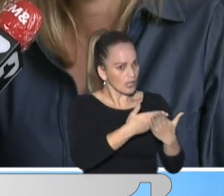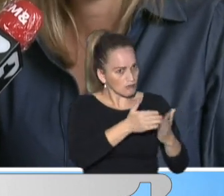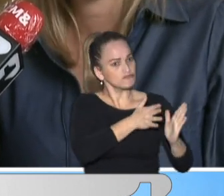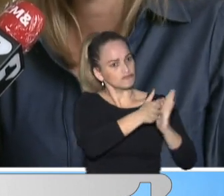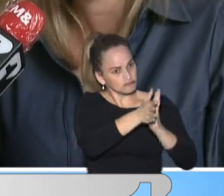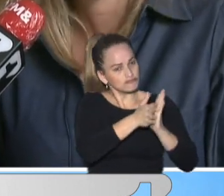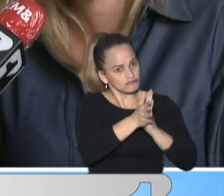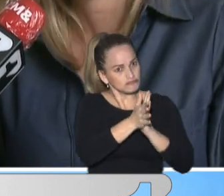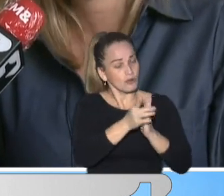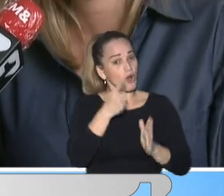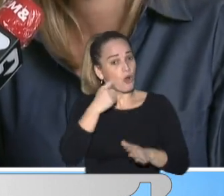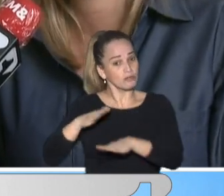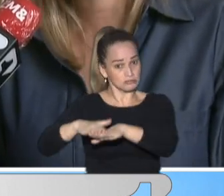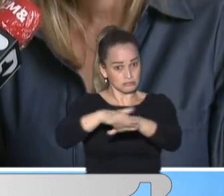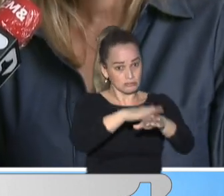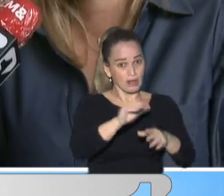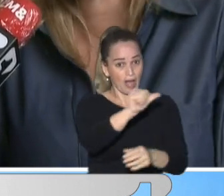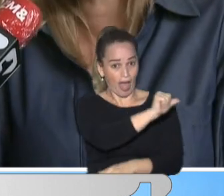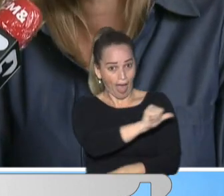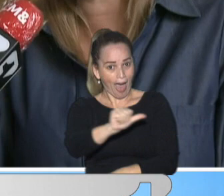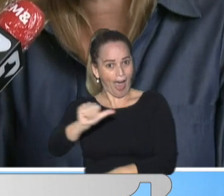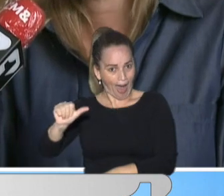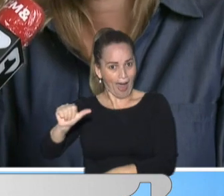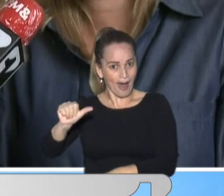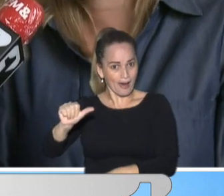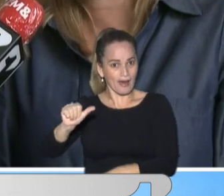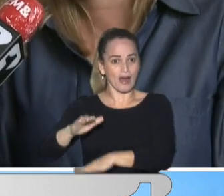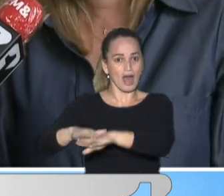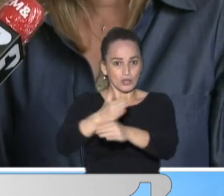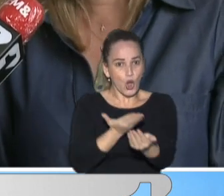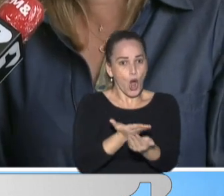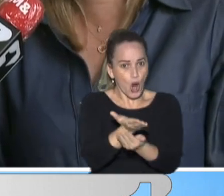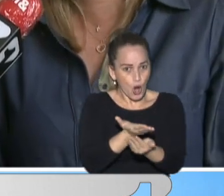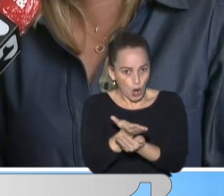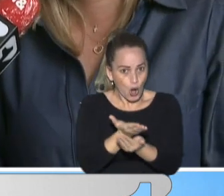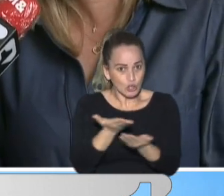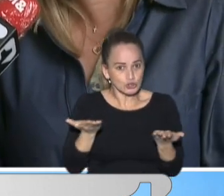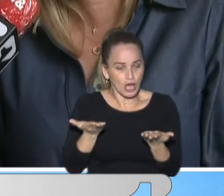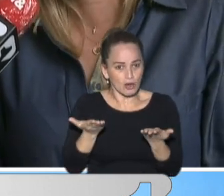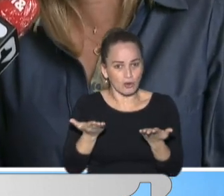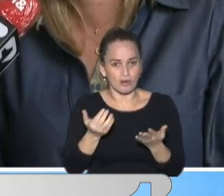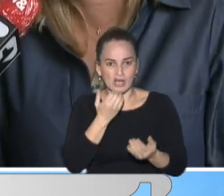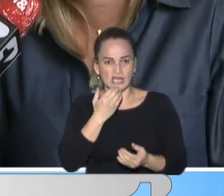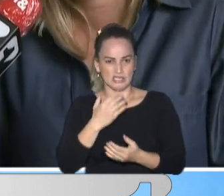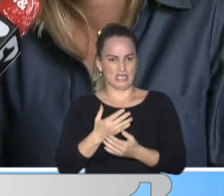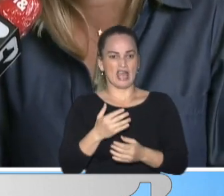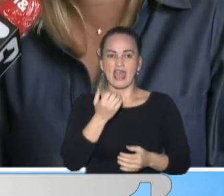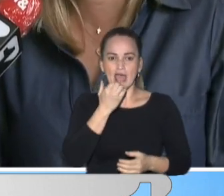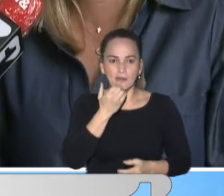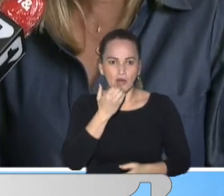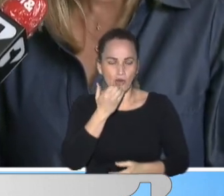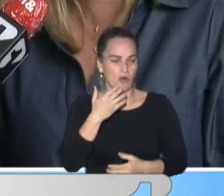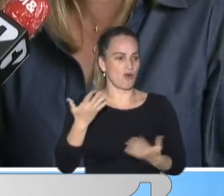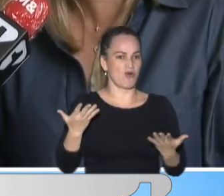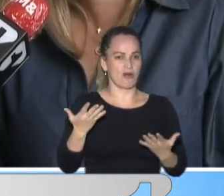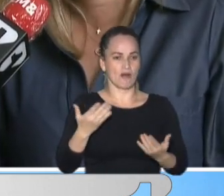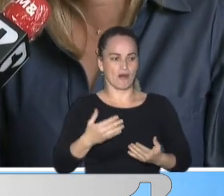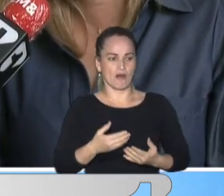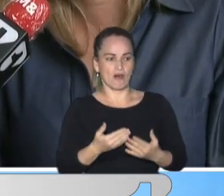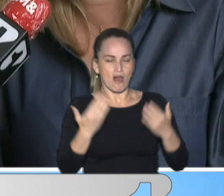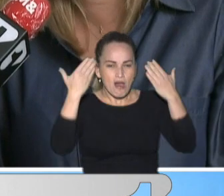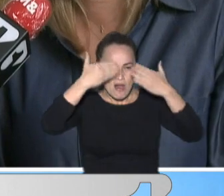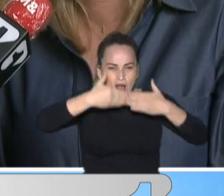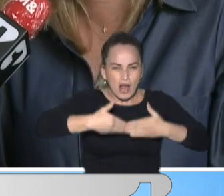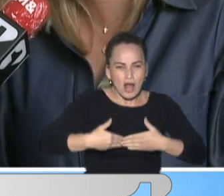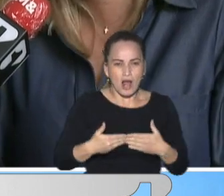para decirles a muchas mujeres que la única forma de parar estos hechos lamentables, y espero